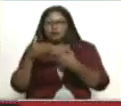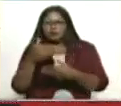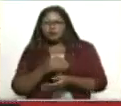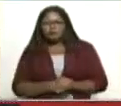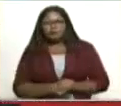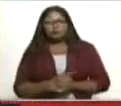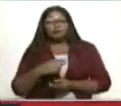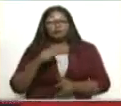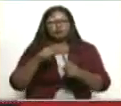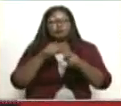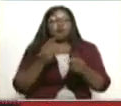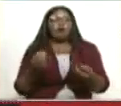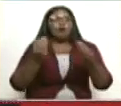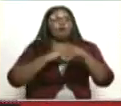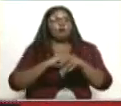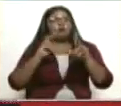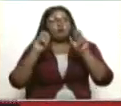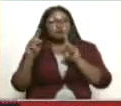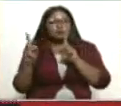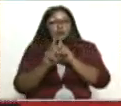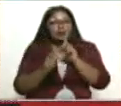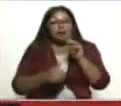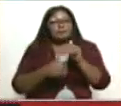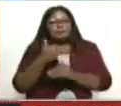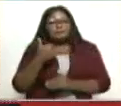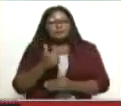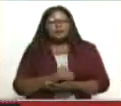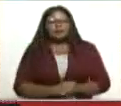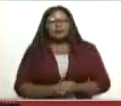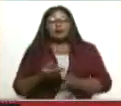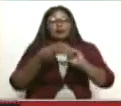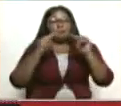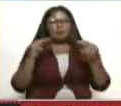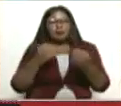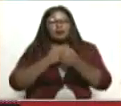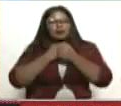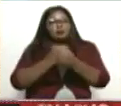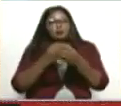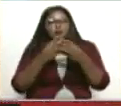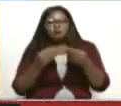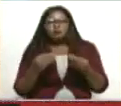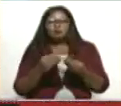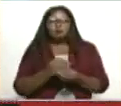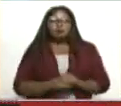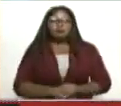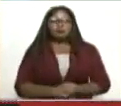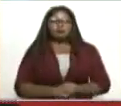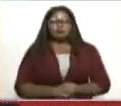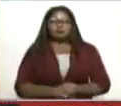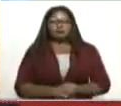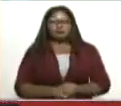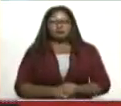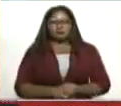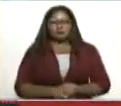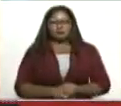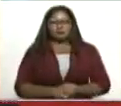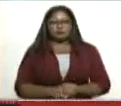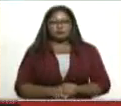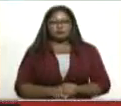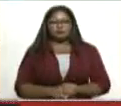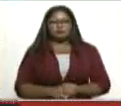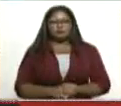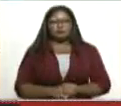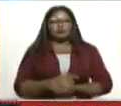llegamos a nuevos acuerdos que nos acercan mucho más a la paz querida por todos y todas. En menos de